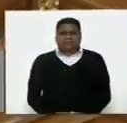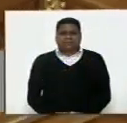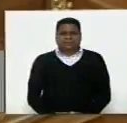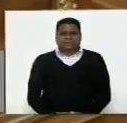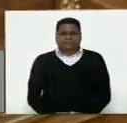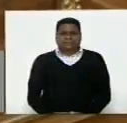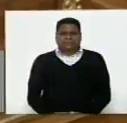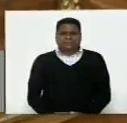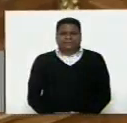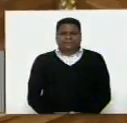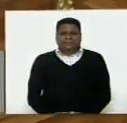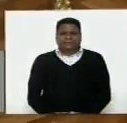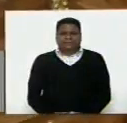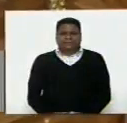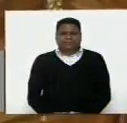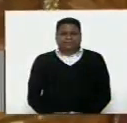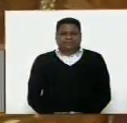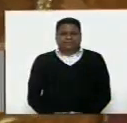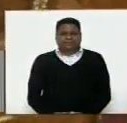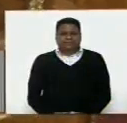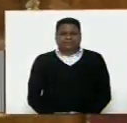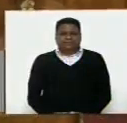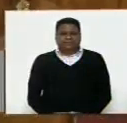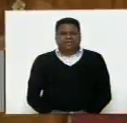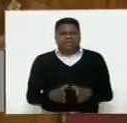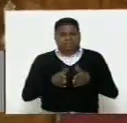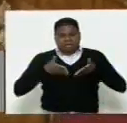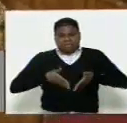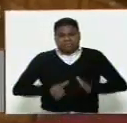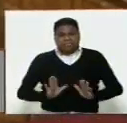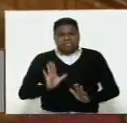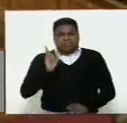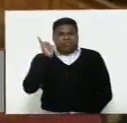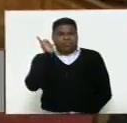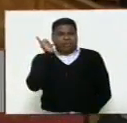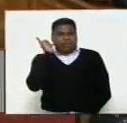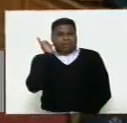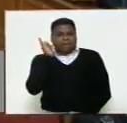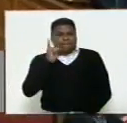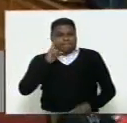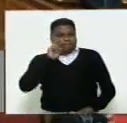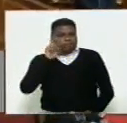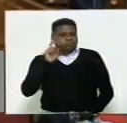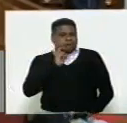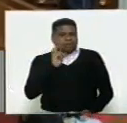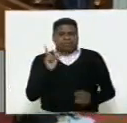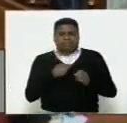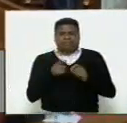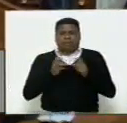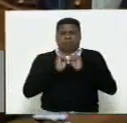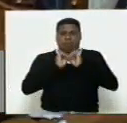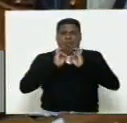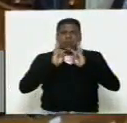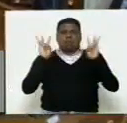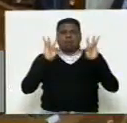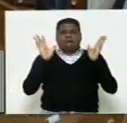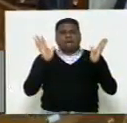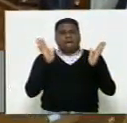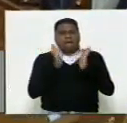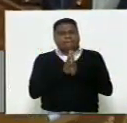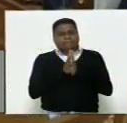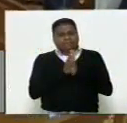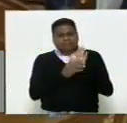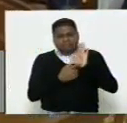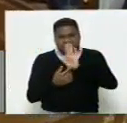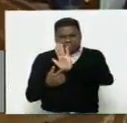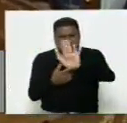el parto, durante el nacimiento y el posparto. Fue genial el haber concebido esa figura de la